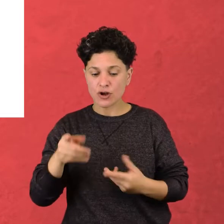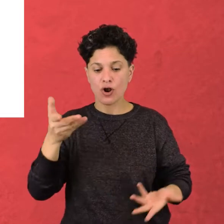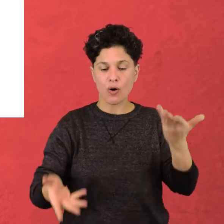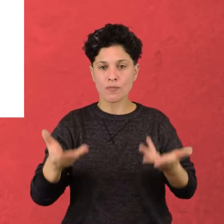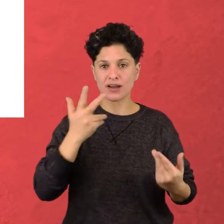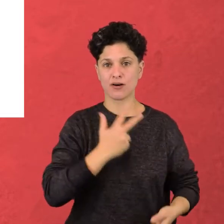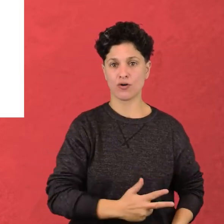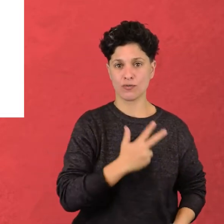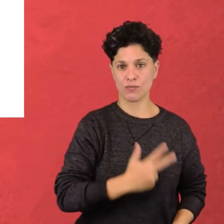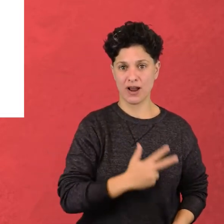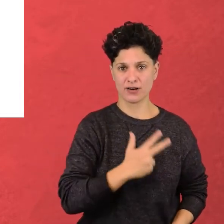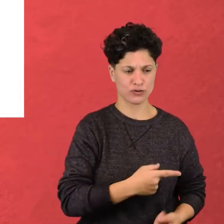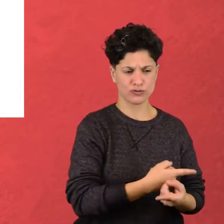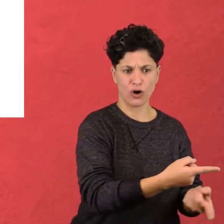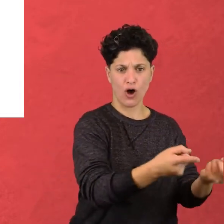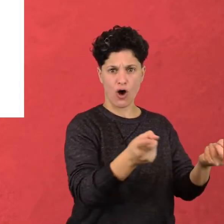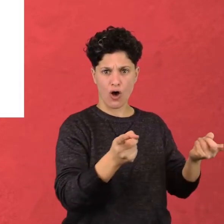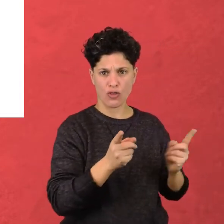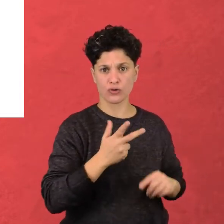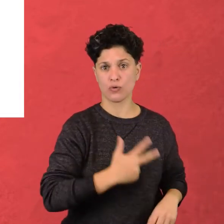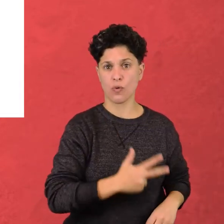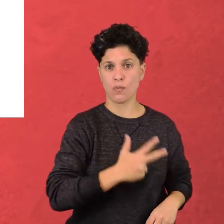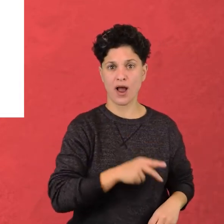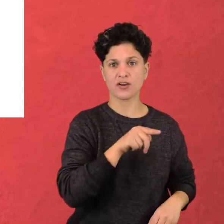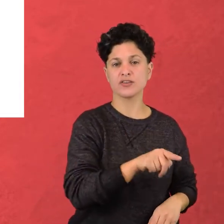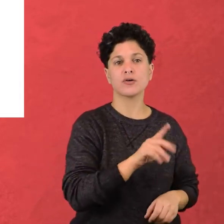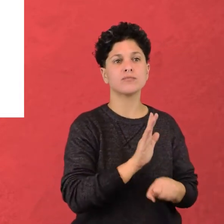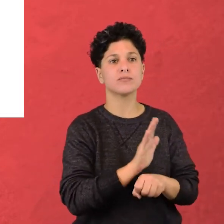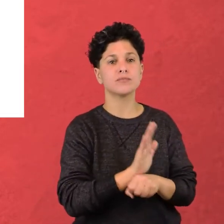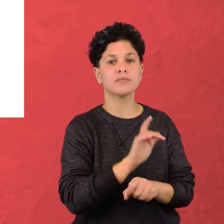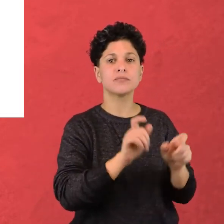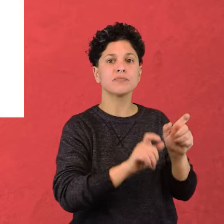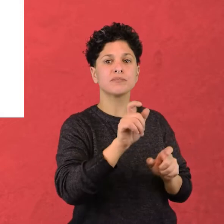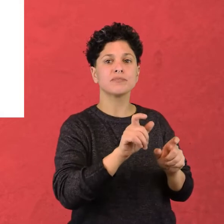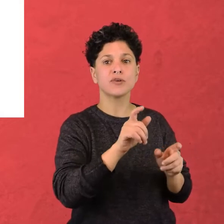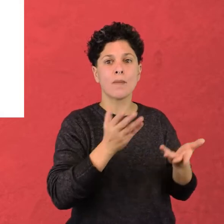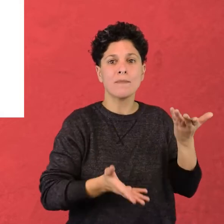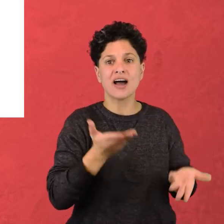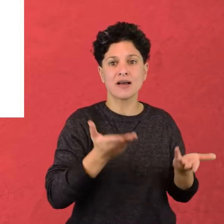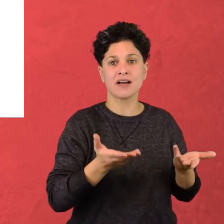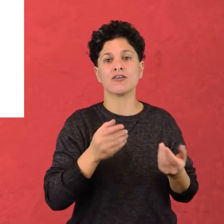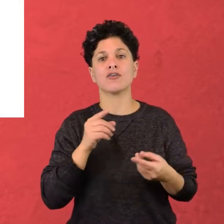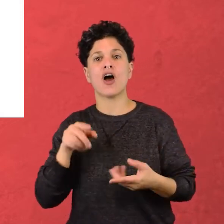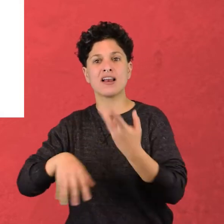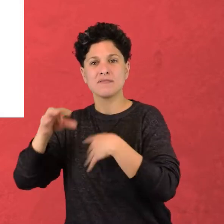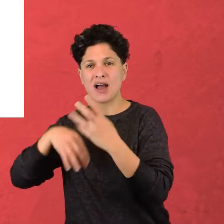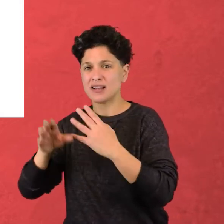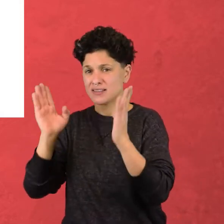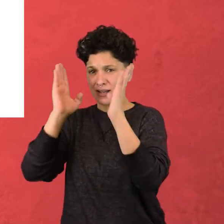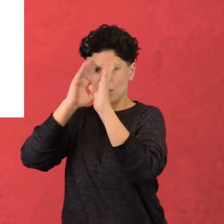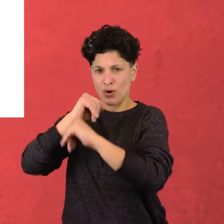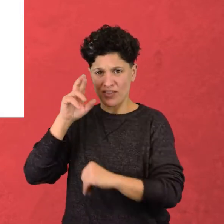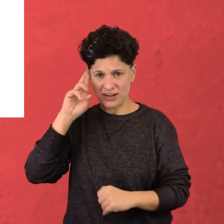puede razonar. Kant nos está comparando a los seres humanos a todos por igual, con seres que no tienen ni van a tener